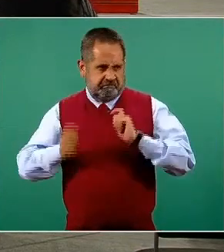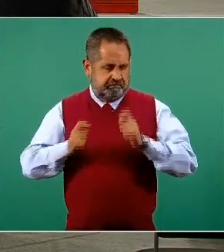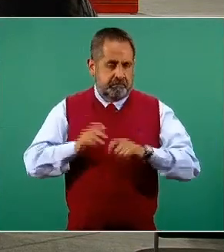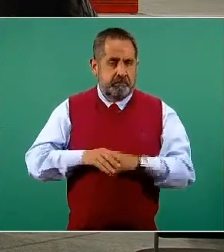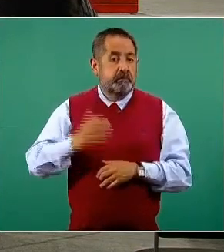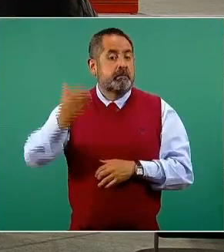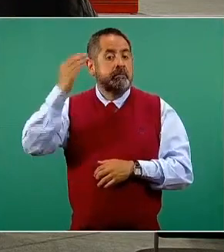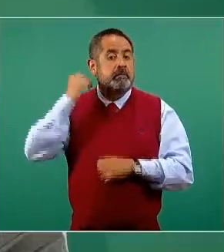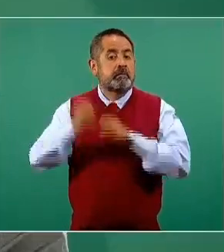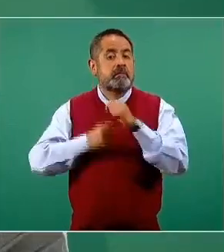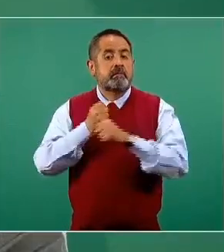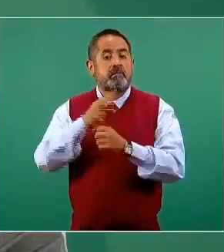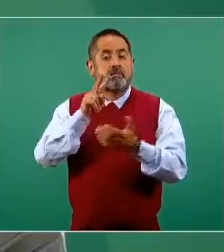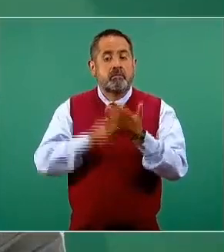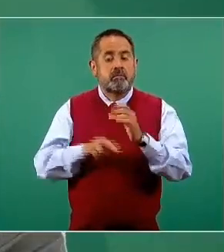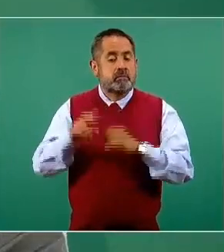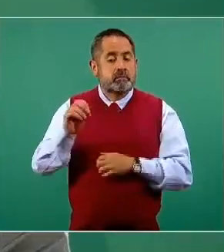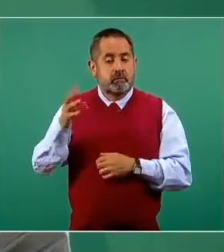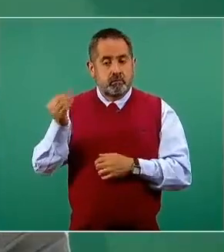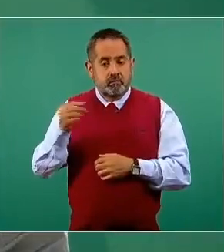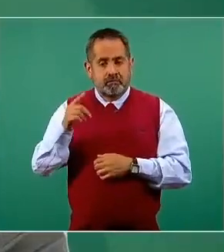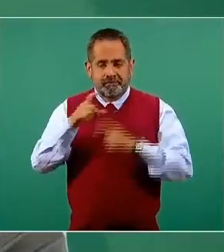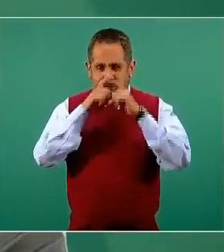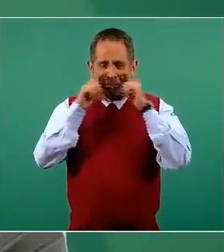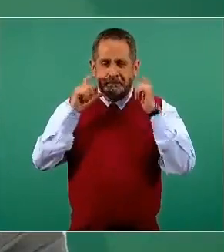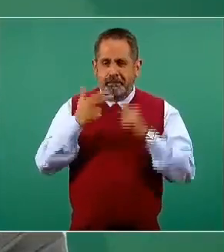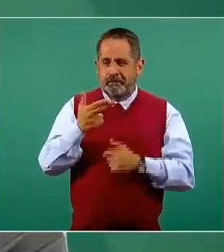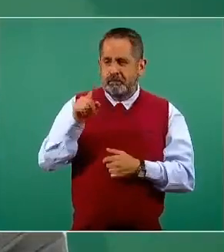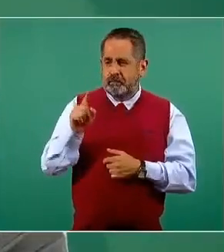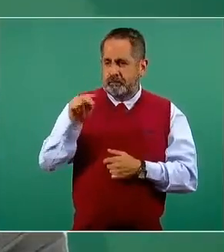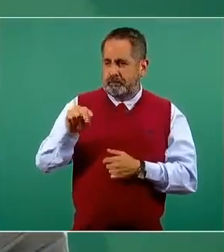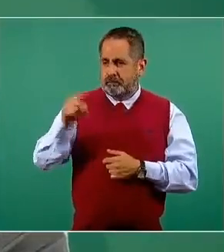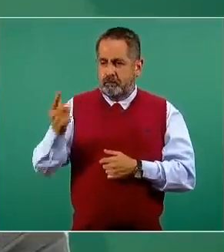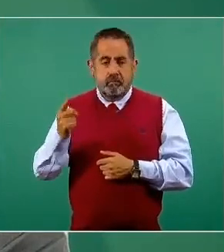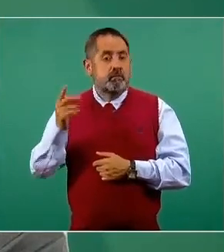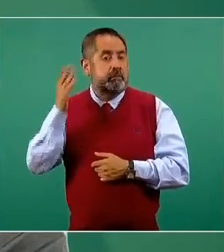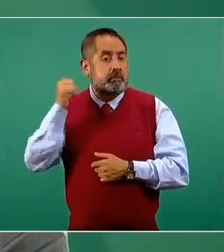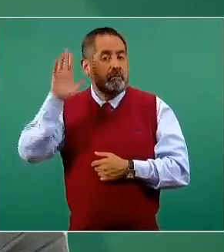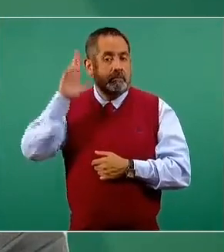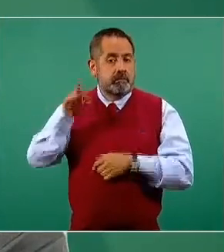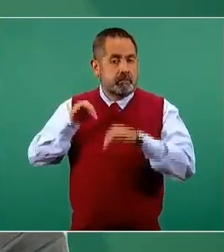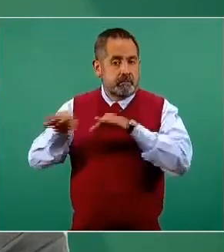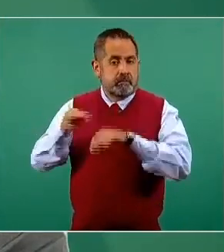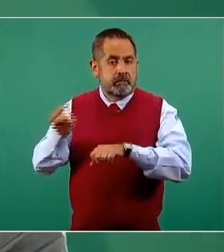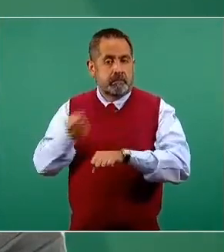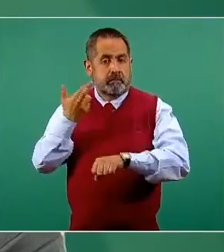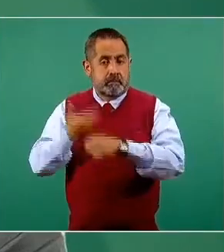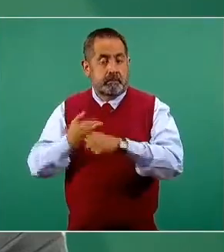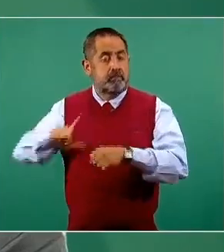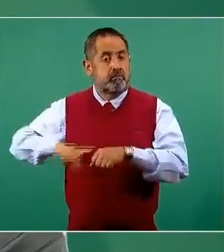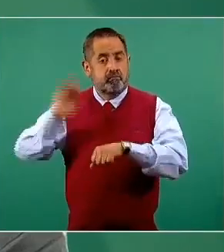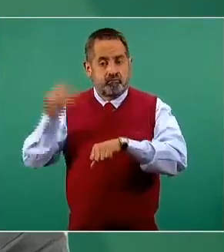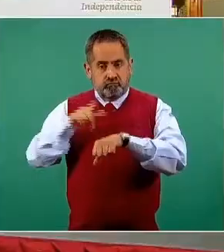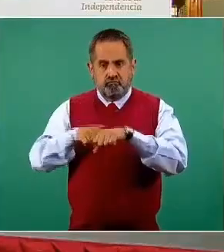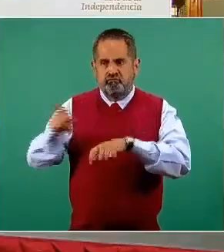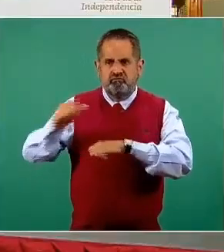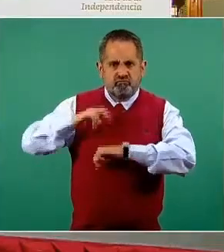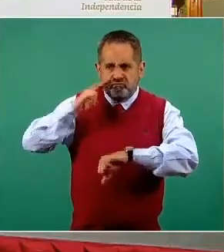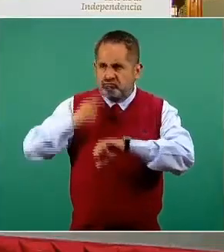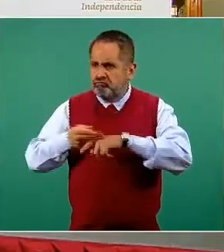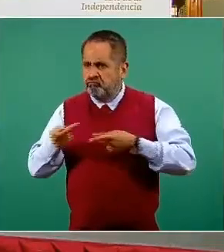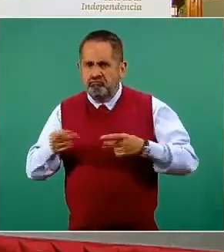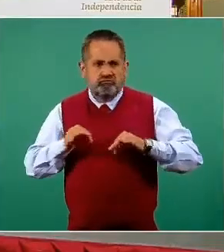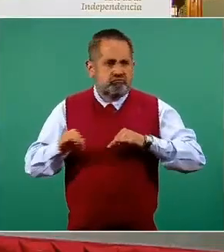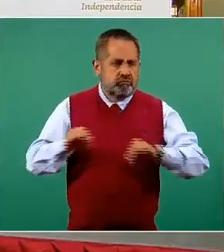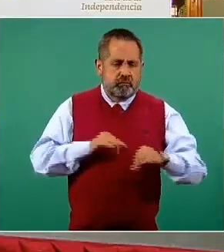de 2009 de influenza H1N1 cuando trabajaba en la Secretaría de Salud del Gobierno Federal. Es